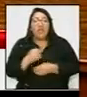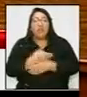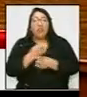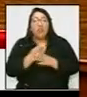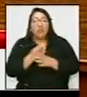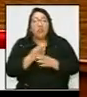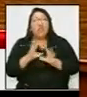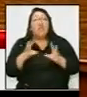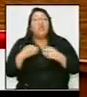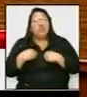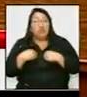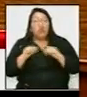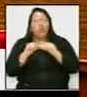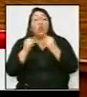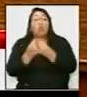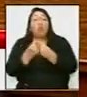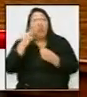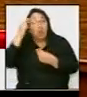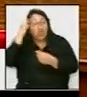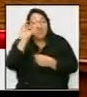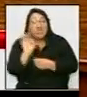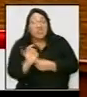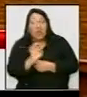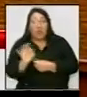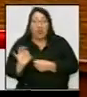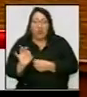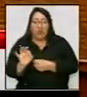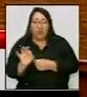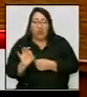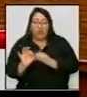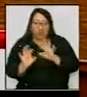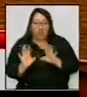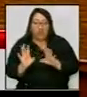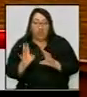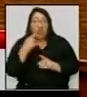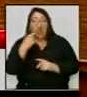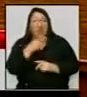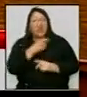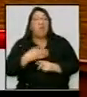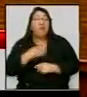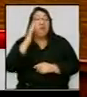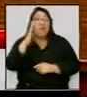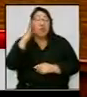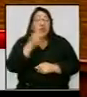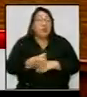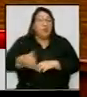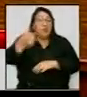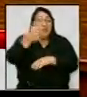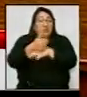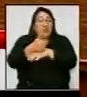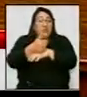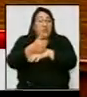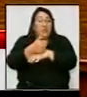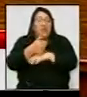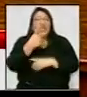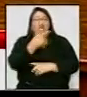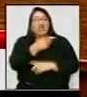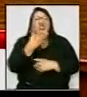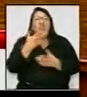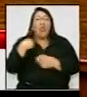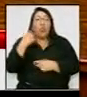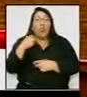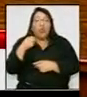y reconocimiento de bancadas o no. La sentencia del Tribunal Constitucional es absolutamente